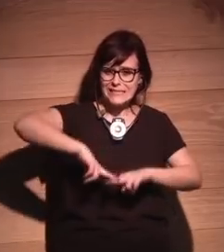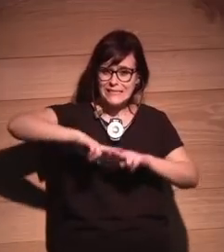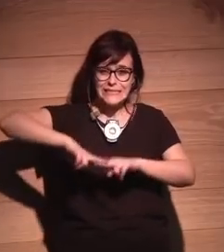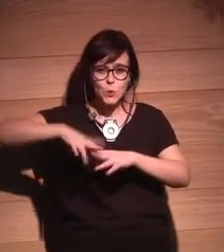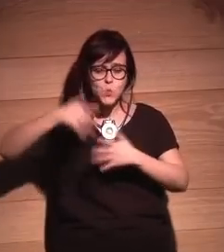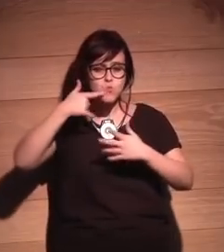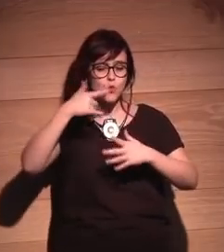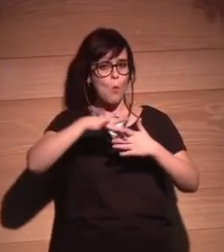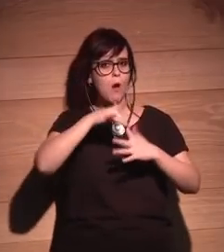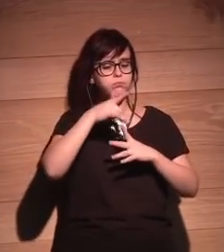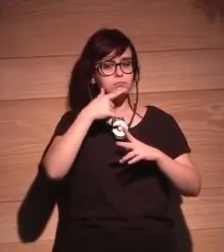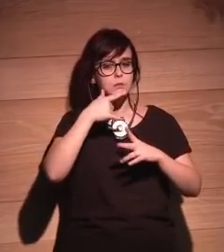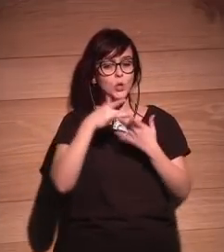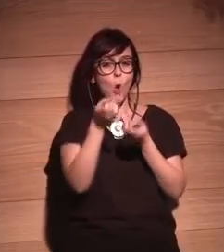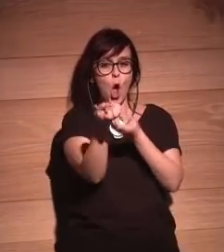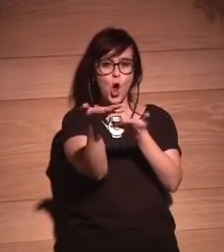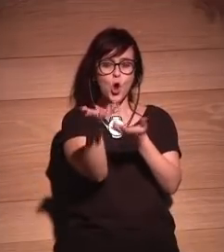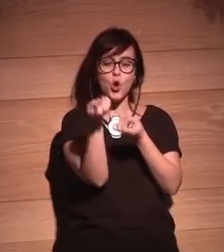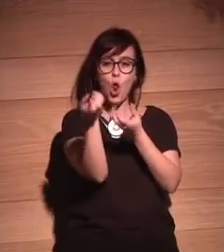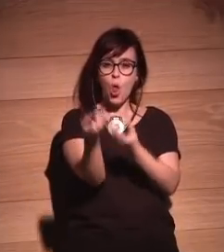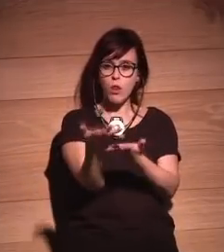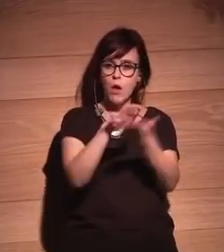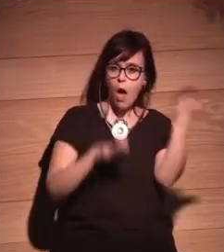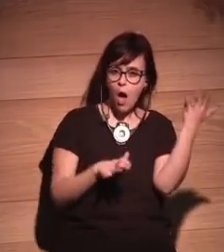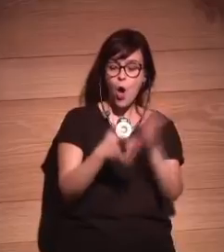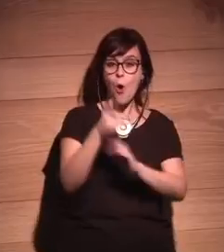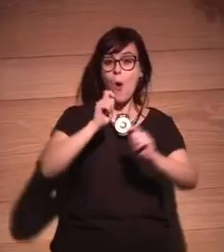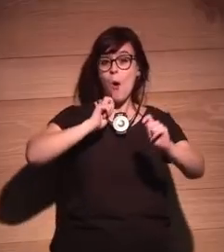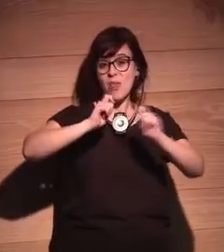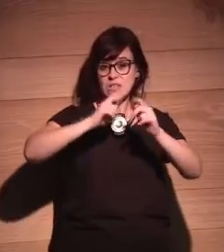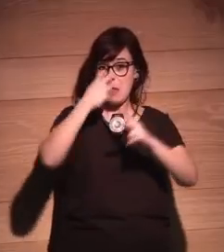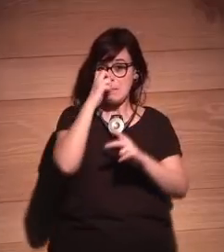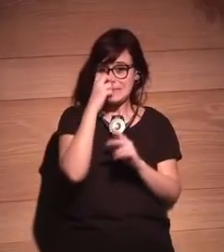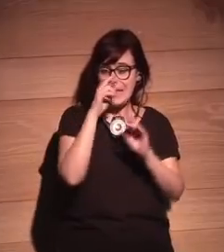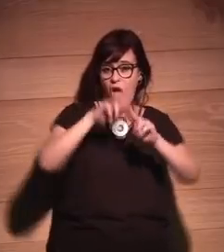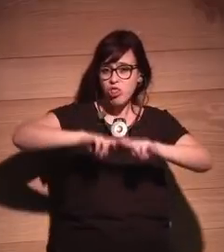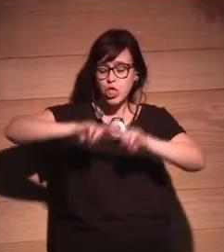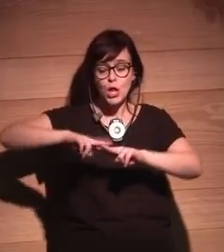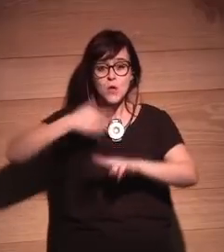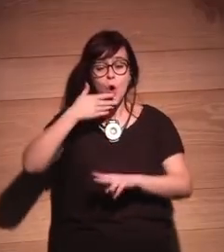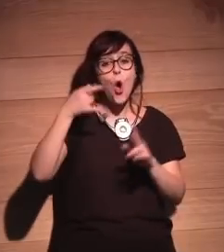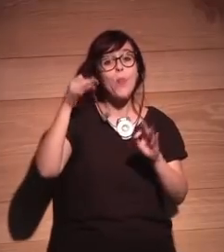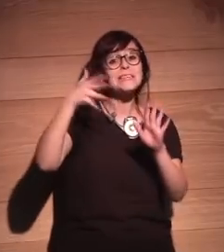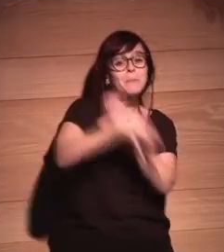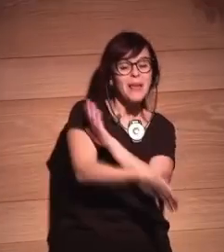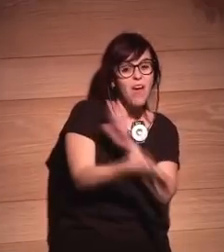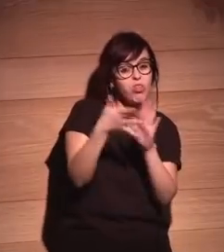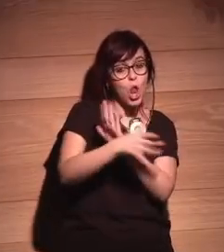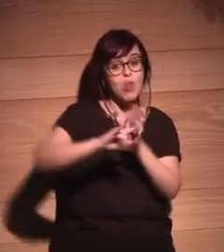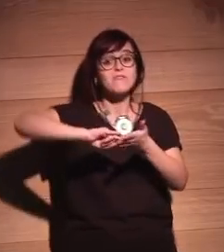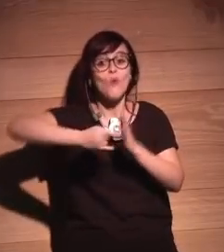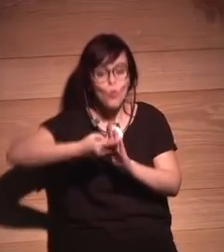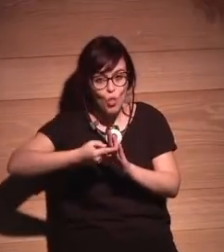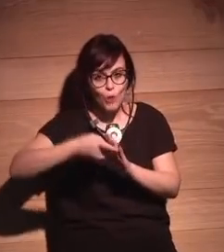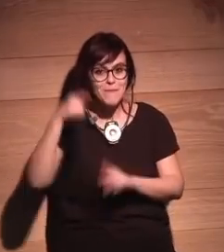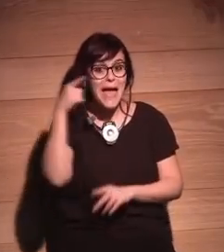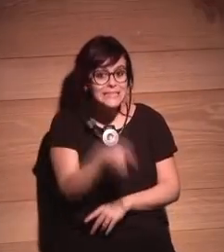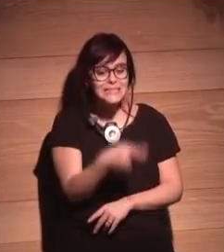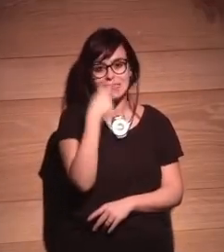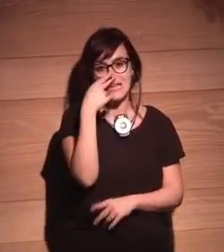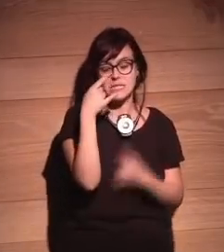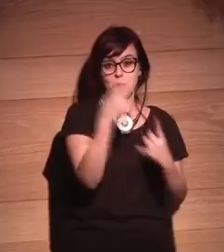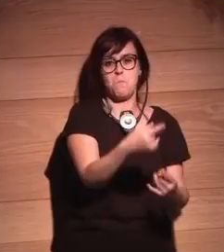grandes crónicas o de periodismo de investigación, de explicación, de soluciones, que realmente